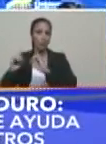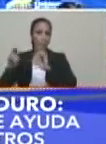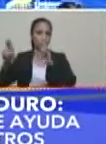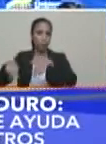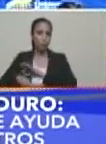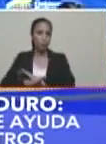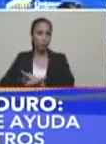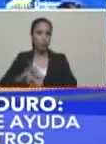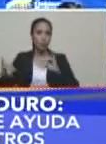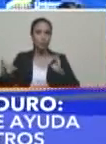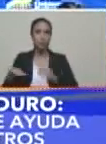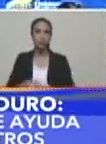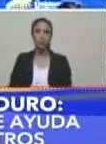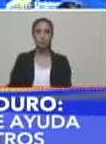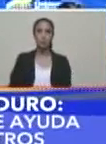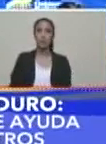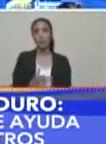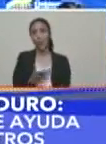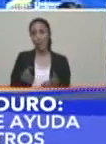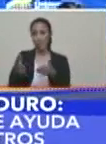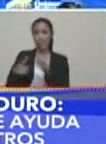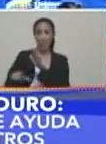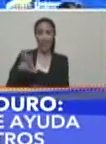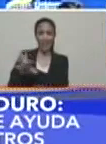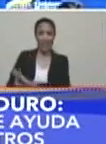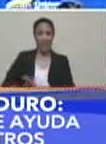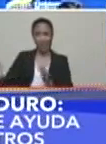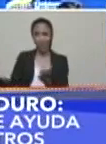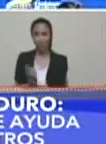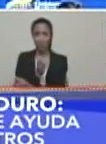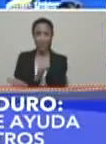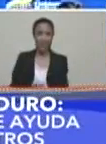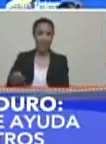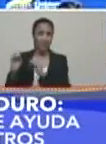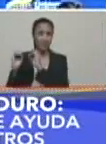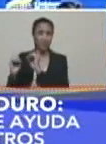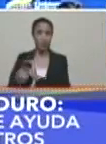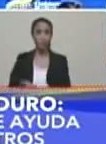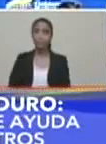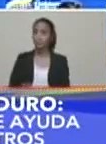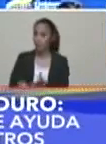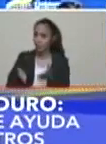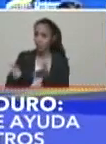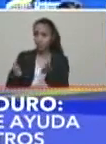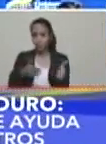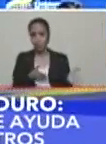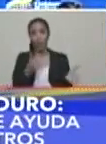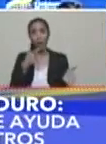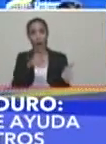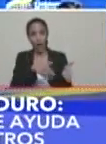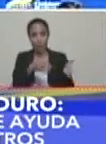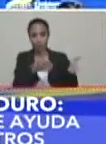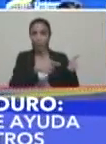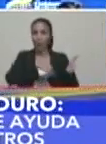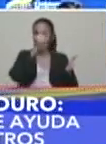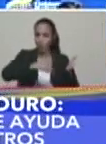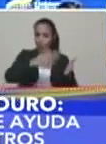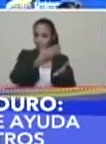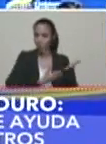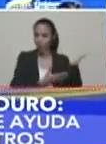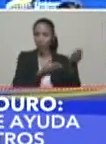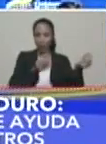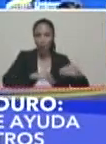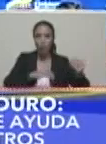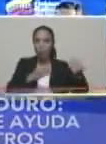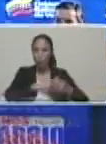jamás. Por lo ilegal, nada. Así que vamos a firmar. Firmamos un acuerdo y la Cruz